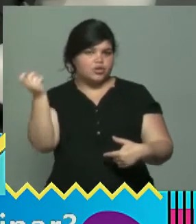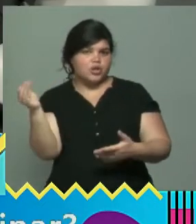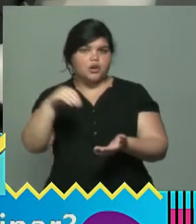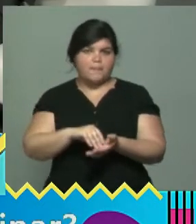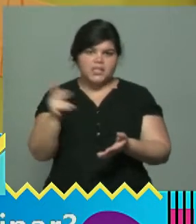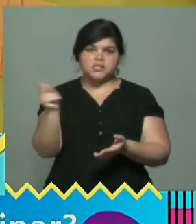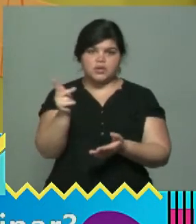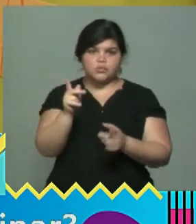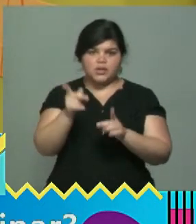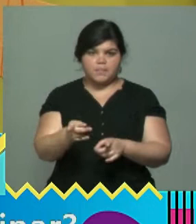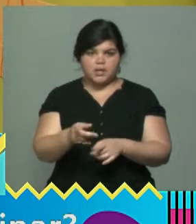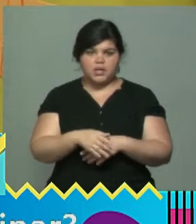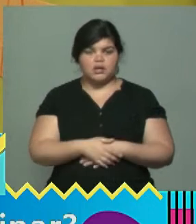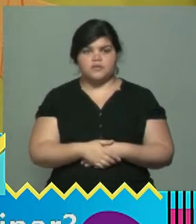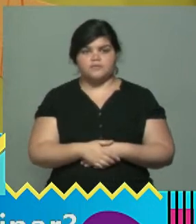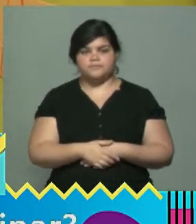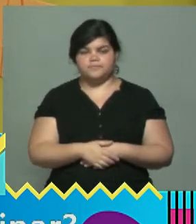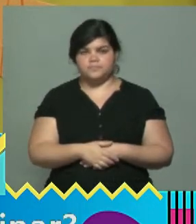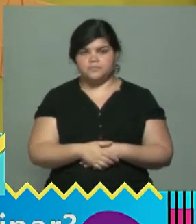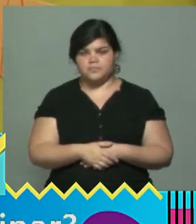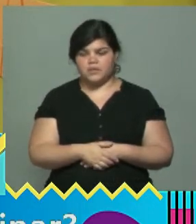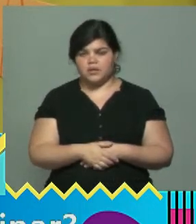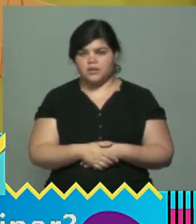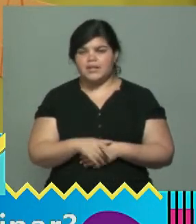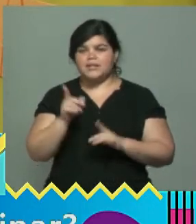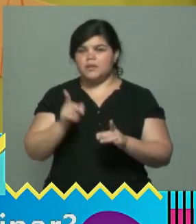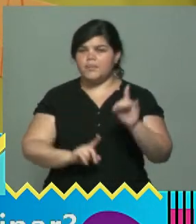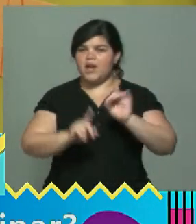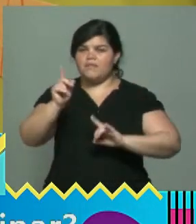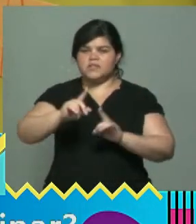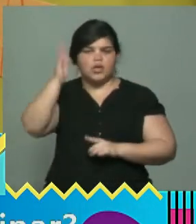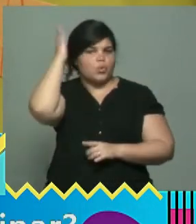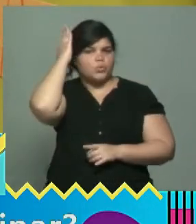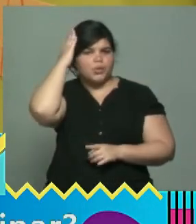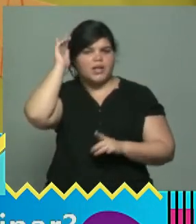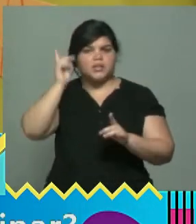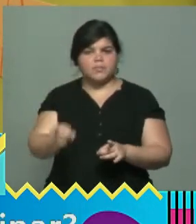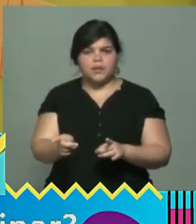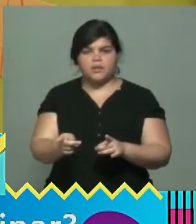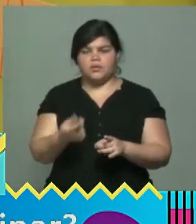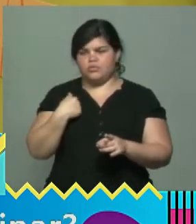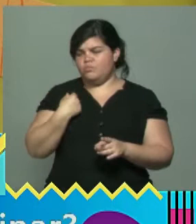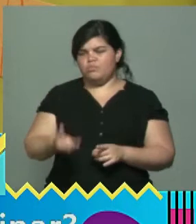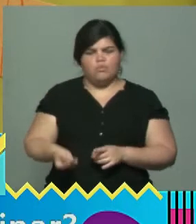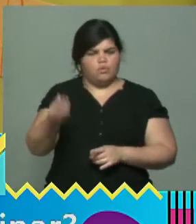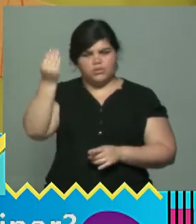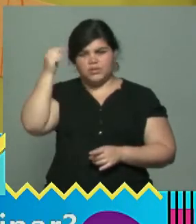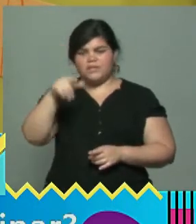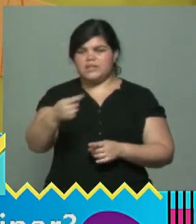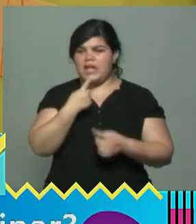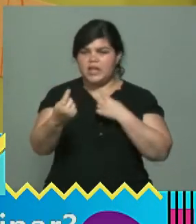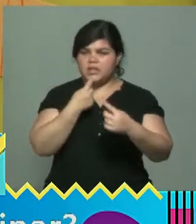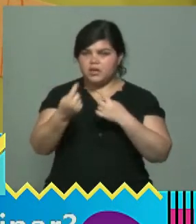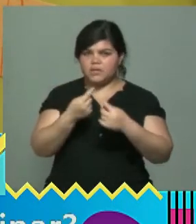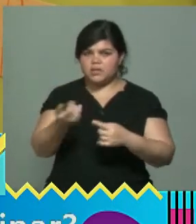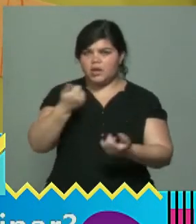sí, cuando, por más muchas veces que sea cultural, en donde yo he escuchado muchas veces en las entrevistas que